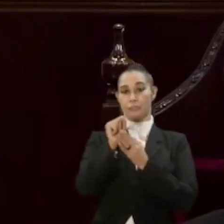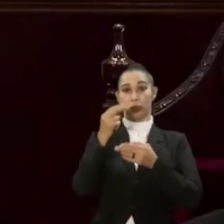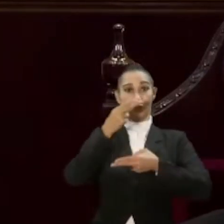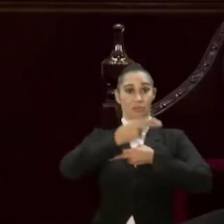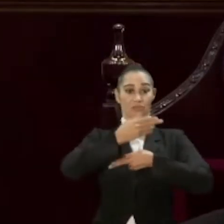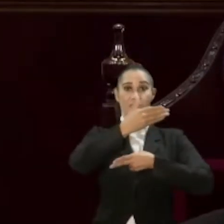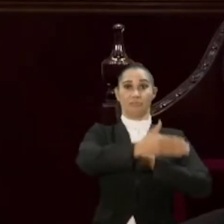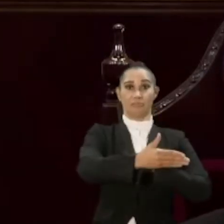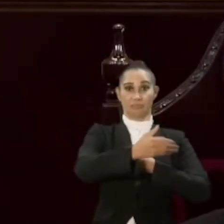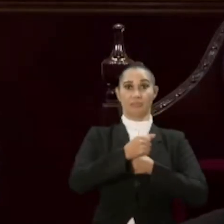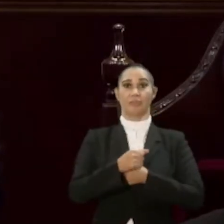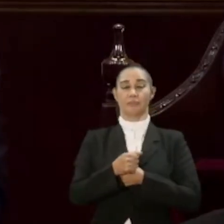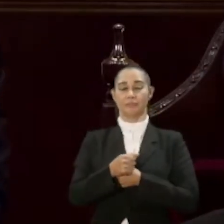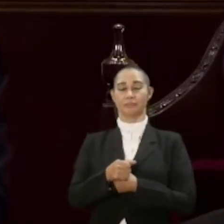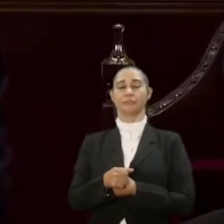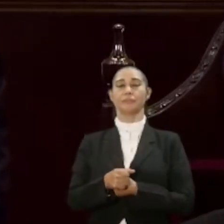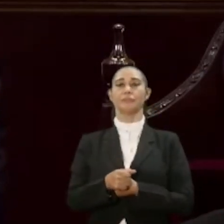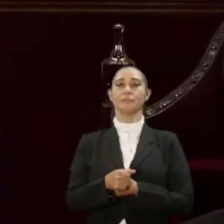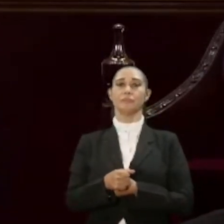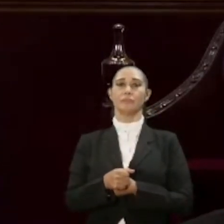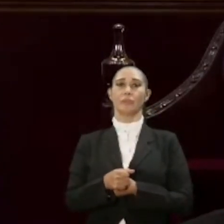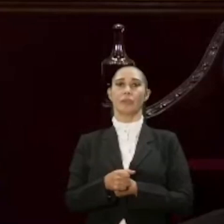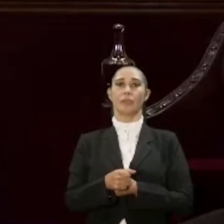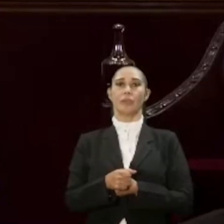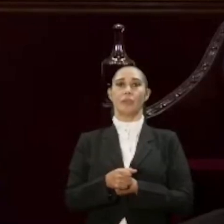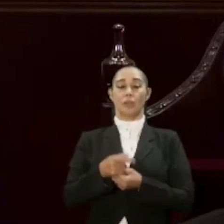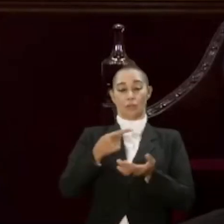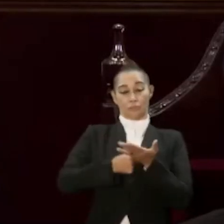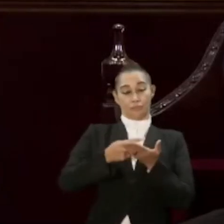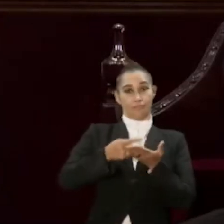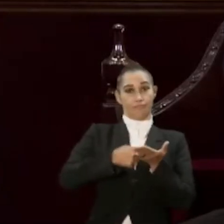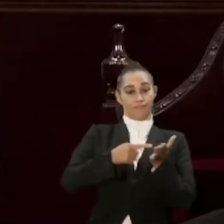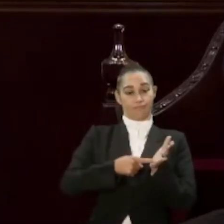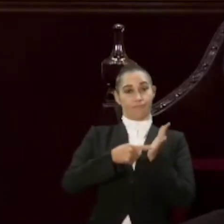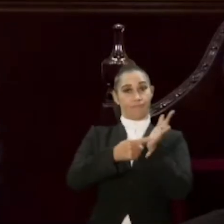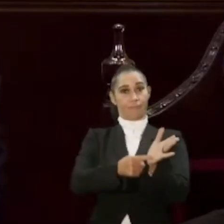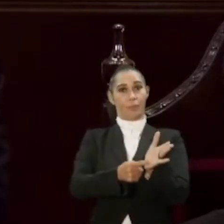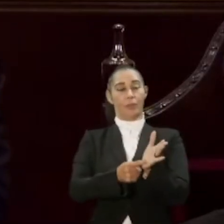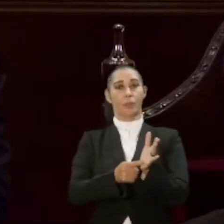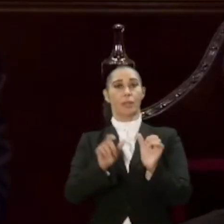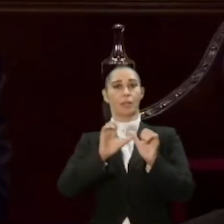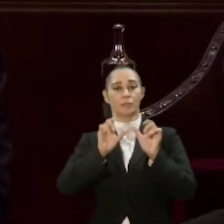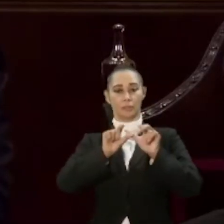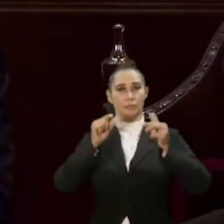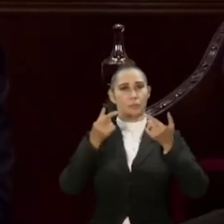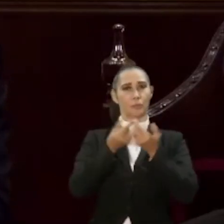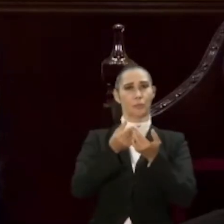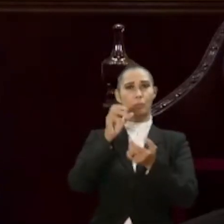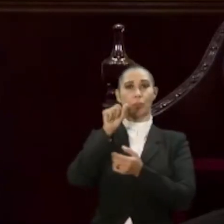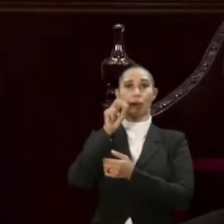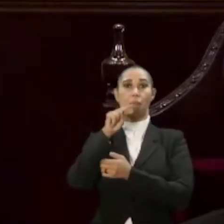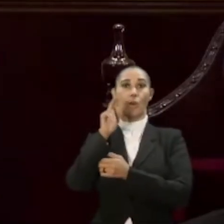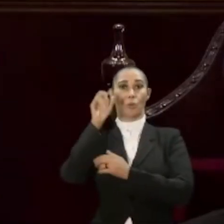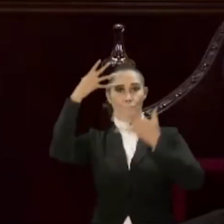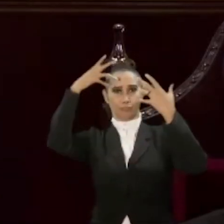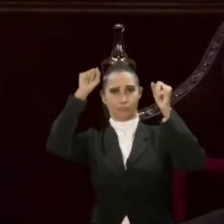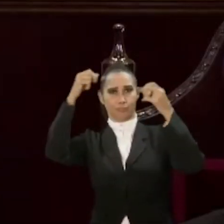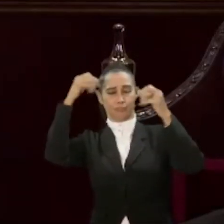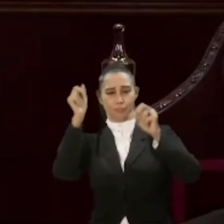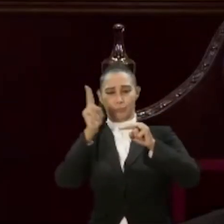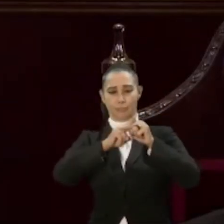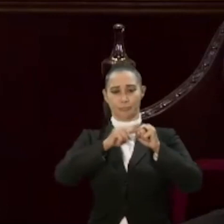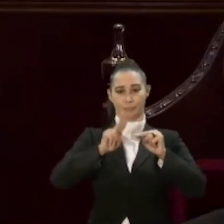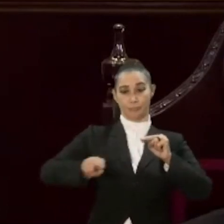haitiana. Las posiciones expuestas por la representación dominicana en las asambleas de la ONU y en las sesiones del Consejo